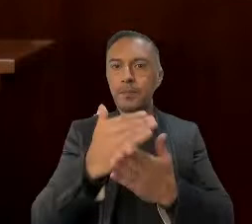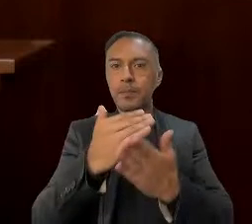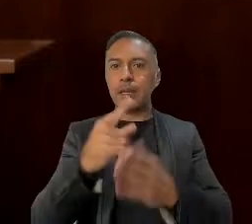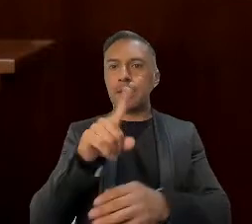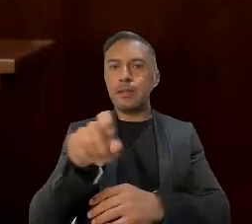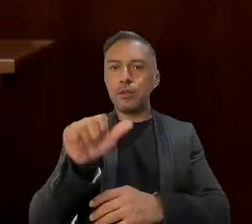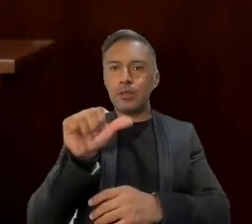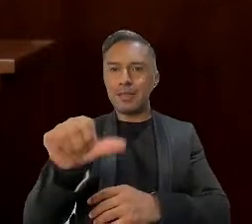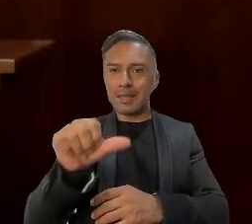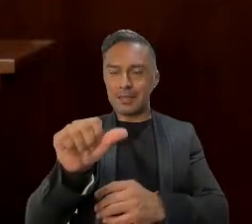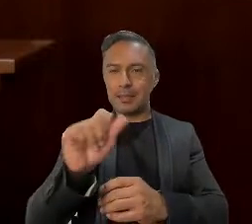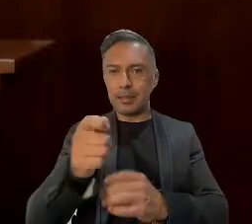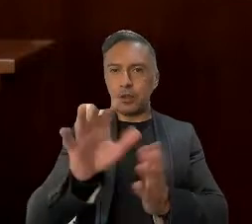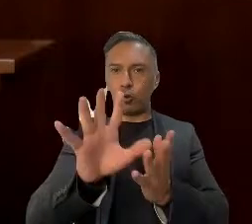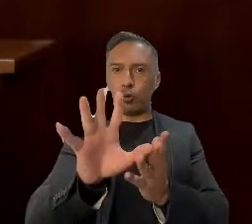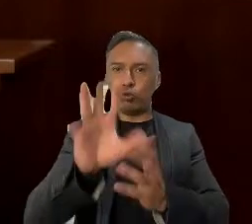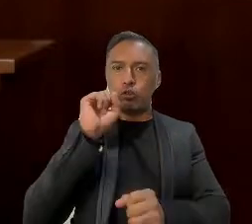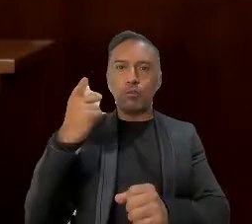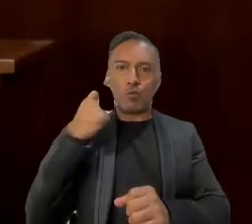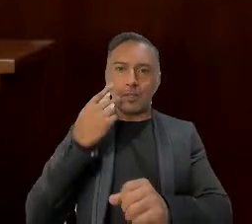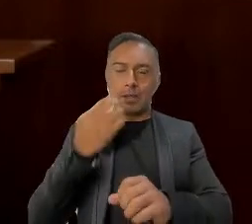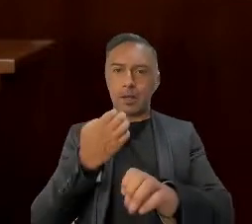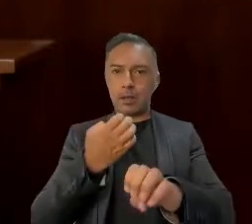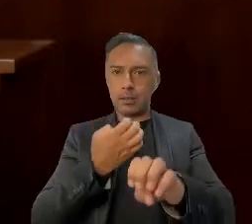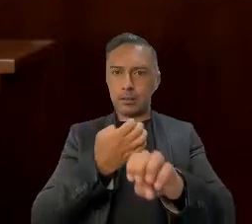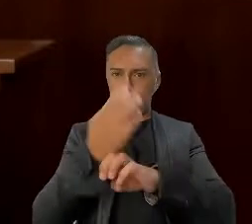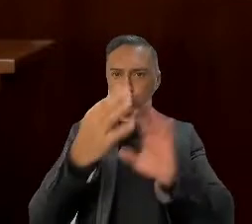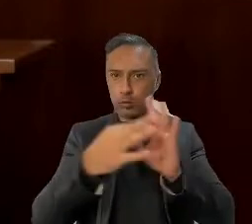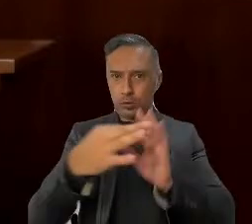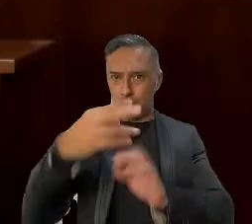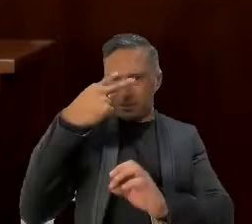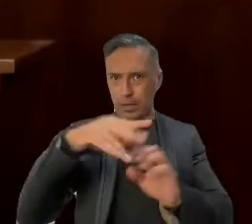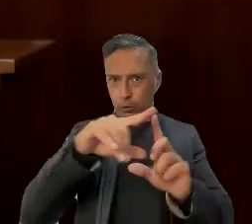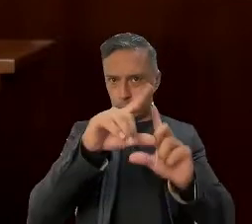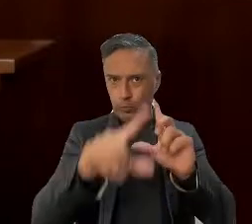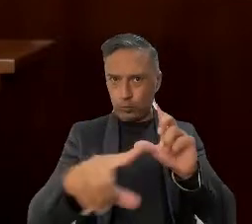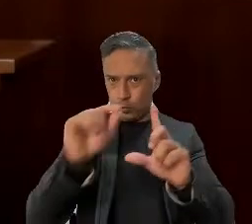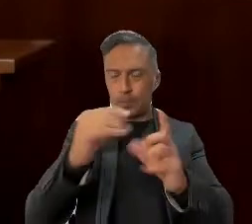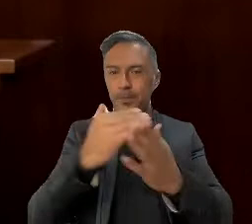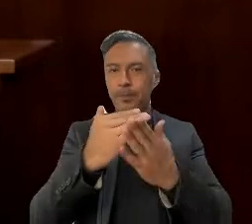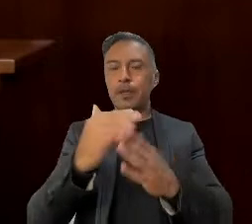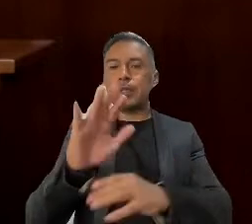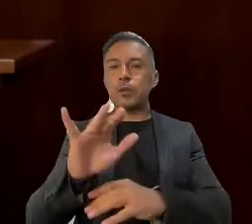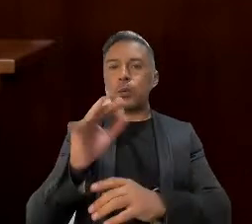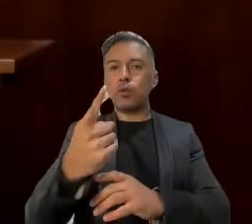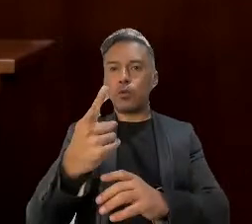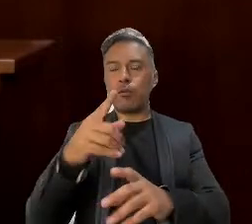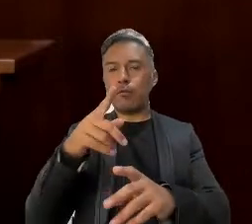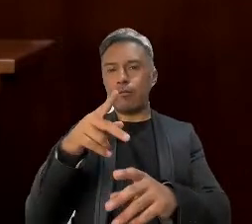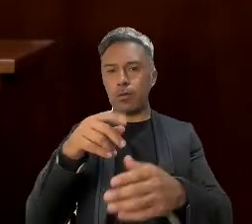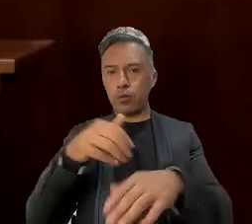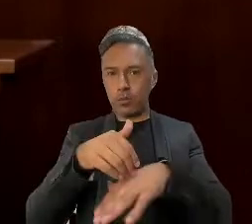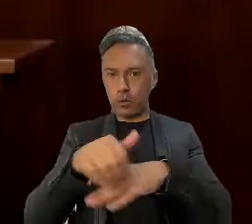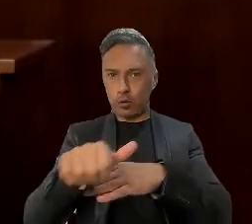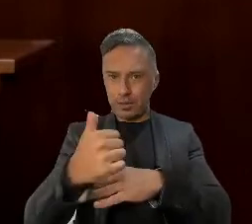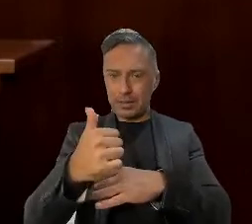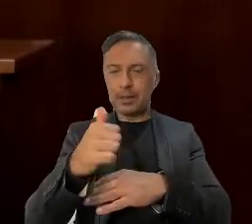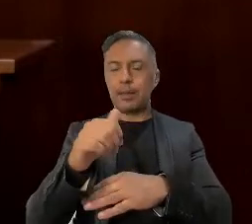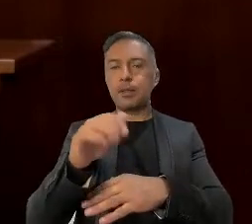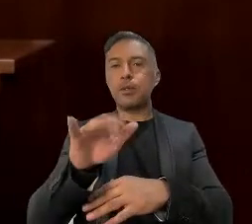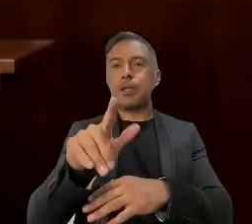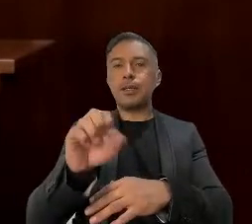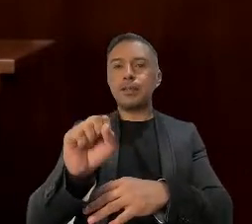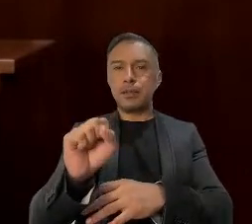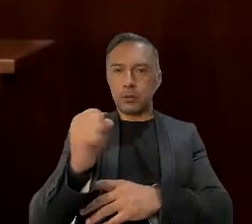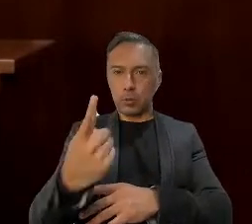constitución política de los Estados Unidos Mexicanos 51 fracción once cincuenta y siete y sesenta y uno